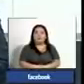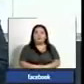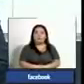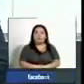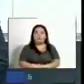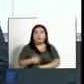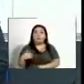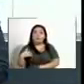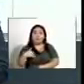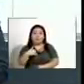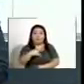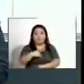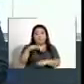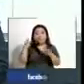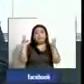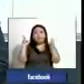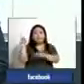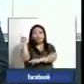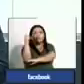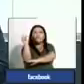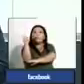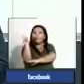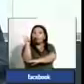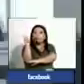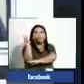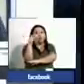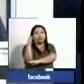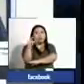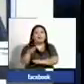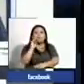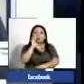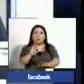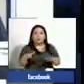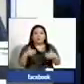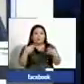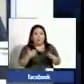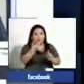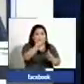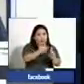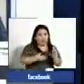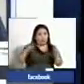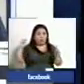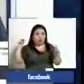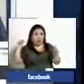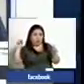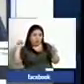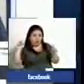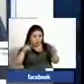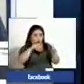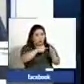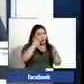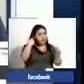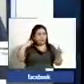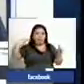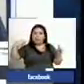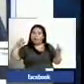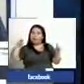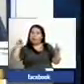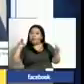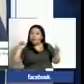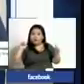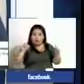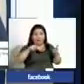El Ministerio de Relaciones Exteriores publicó en sus redes sociales que el cónsul general de Long Island, Henry Salgado, y el